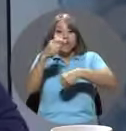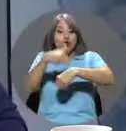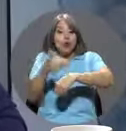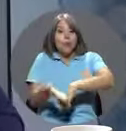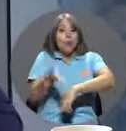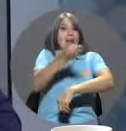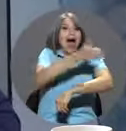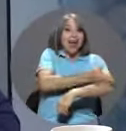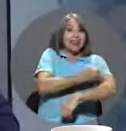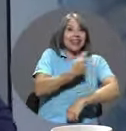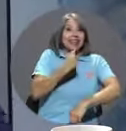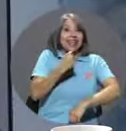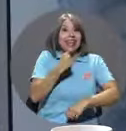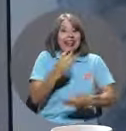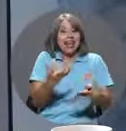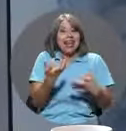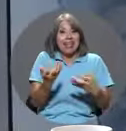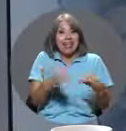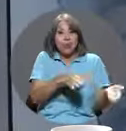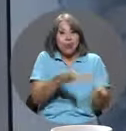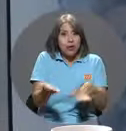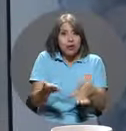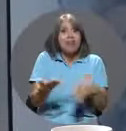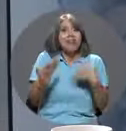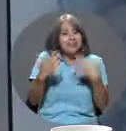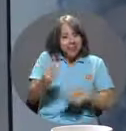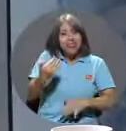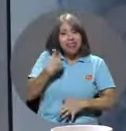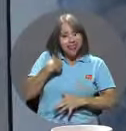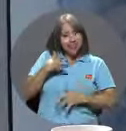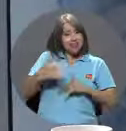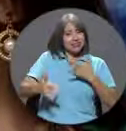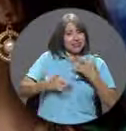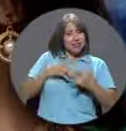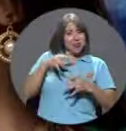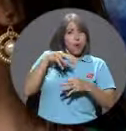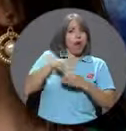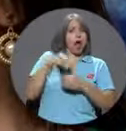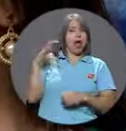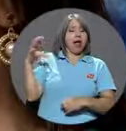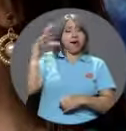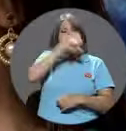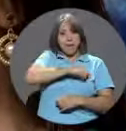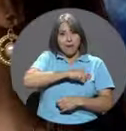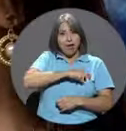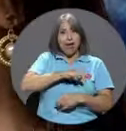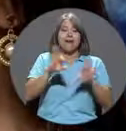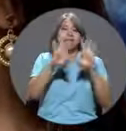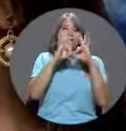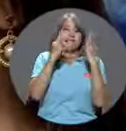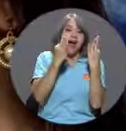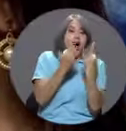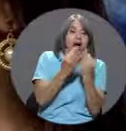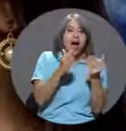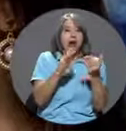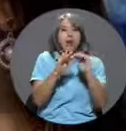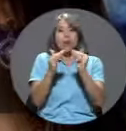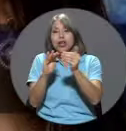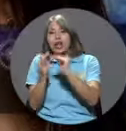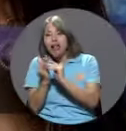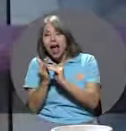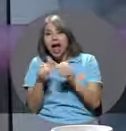está pensando en morir. Y por eso, ¿verdad?, la atención familiar, comunitaria,